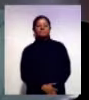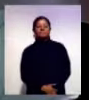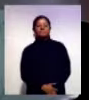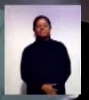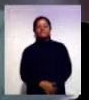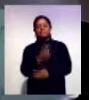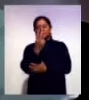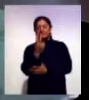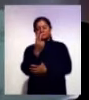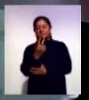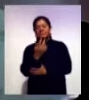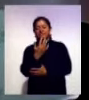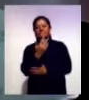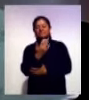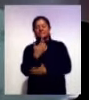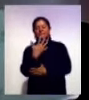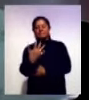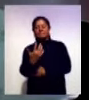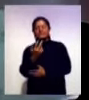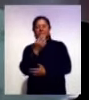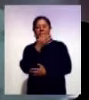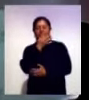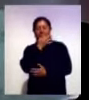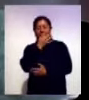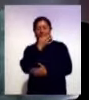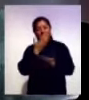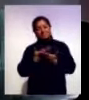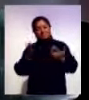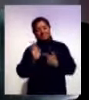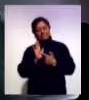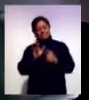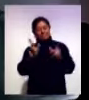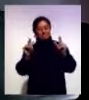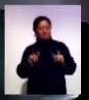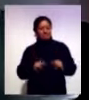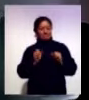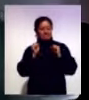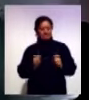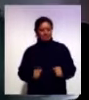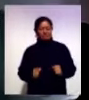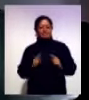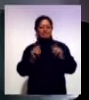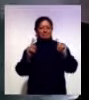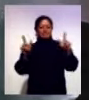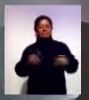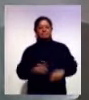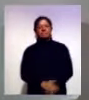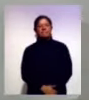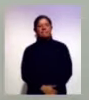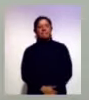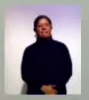Las 2 de la tarde con 55 minutos. A continuación le presentamos las breves de la seguridad en Tlaxcala.